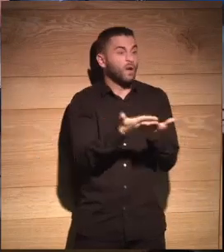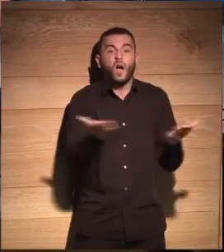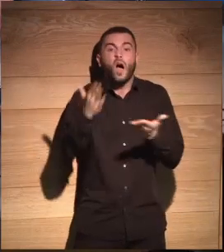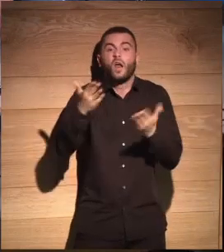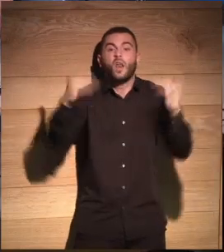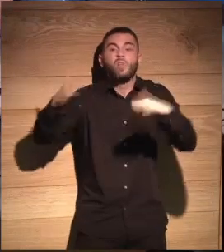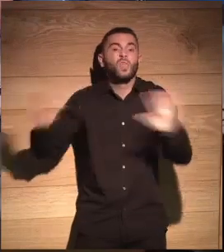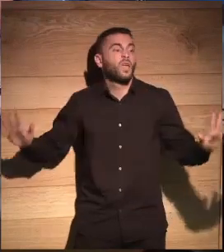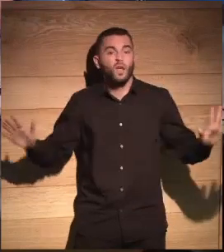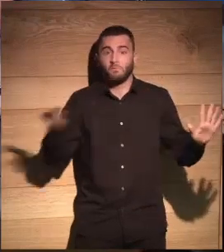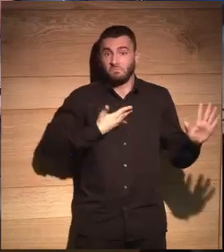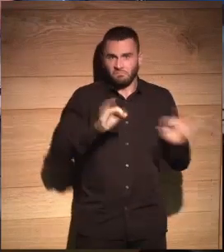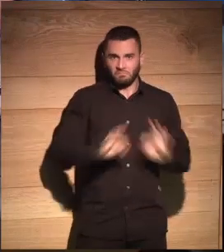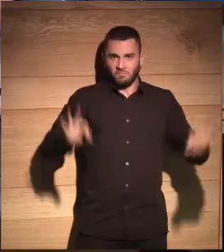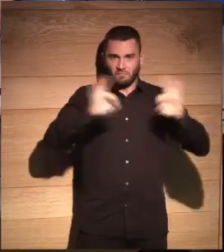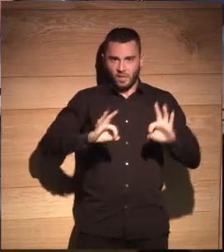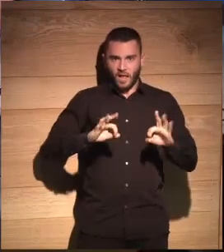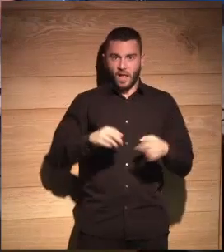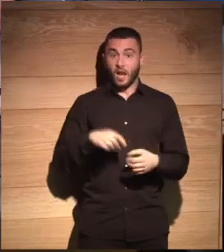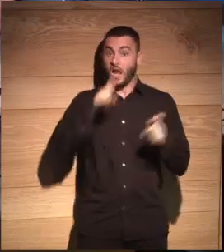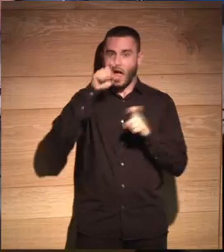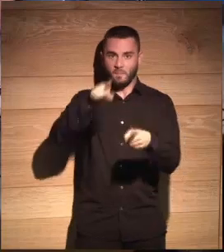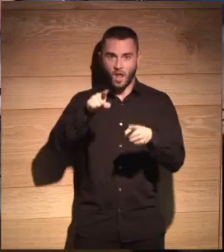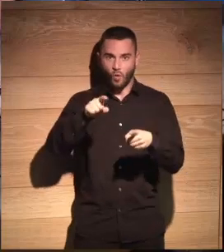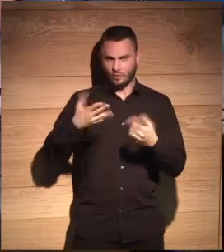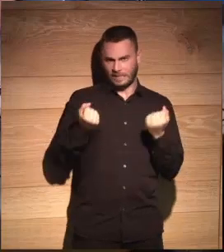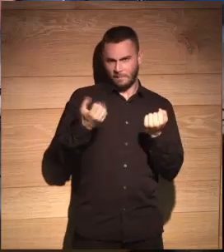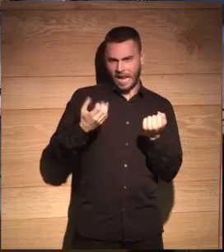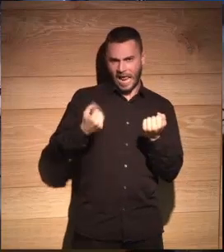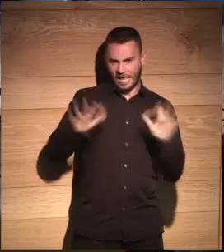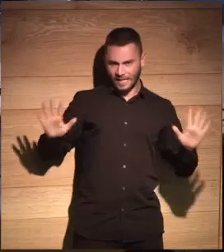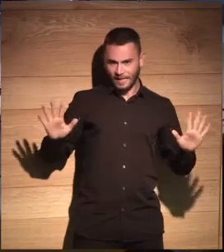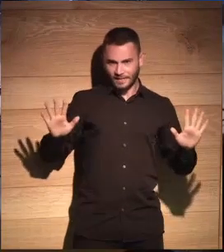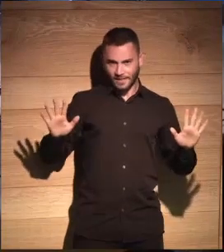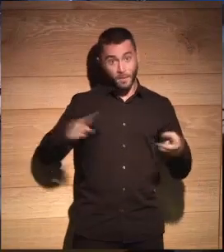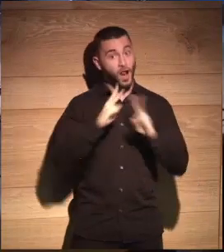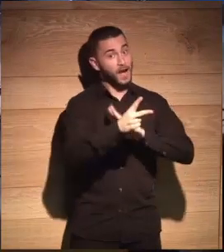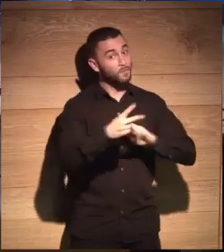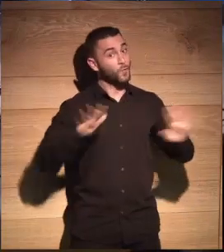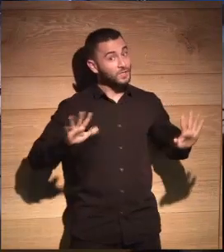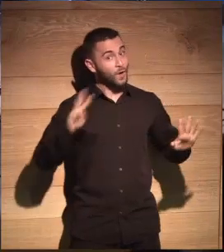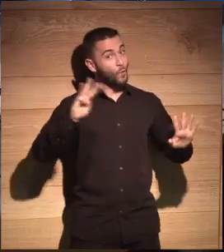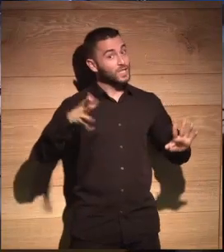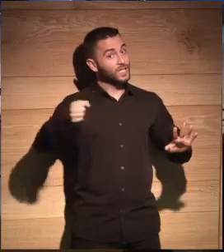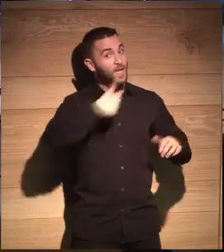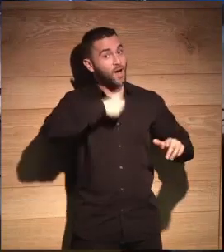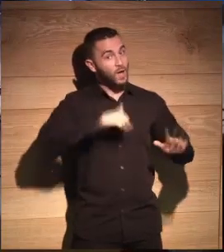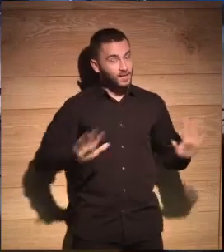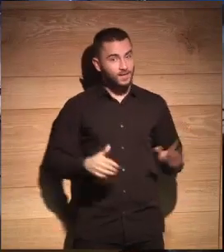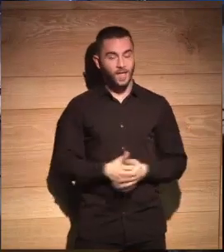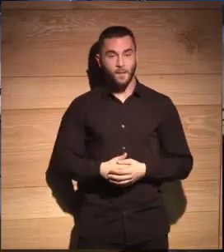habido... La pregunta va con mala leche, pero la respuesta... Sujétame el whisky. No, es que no... Quiero